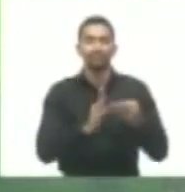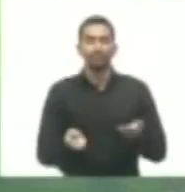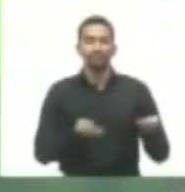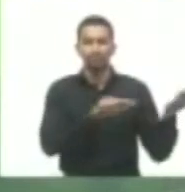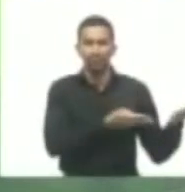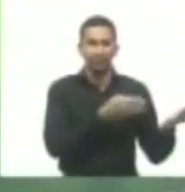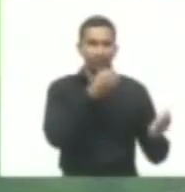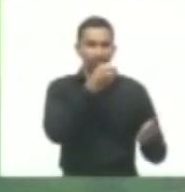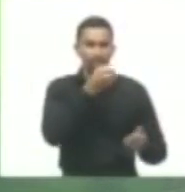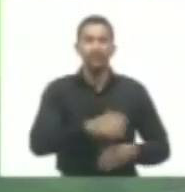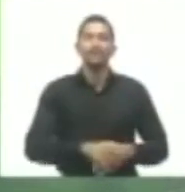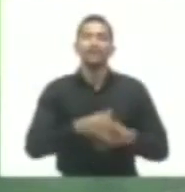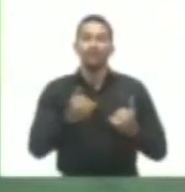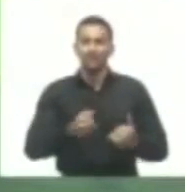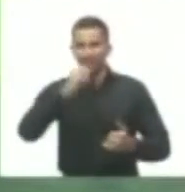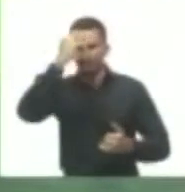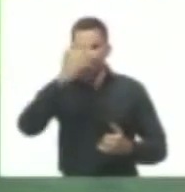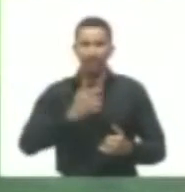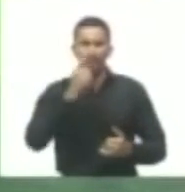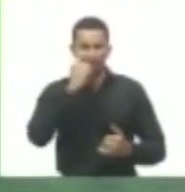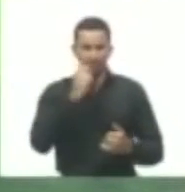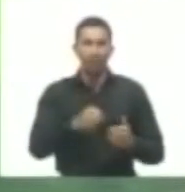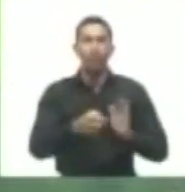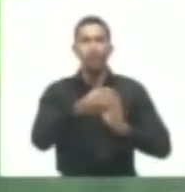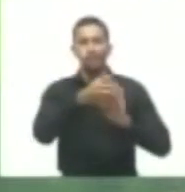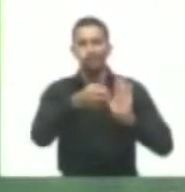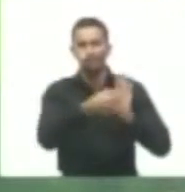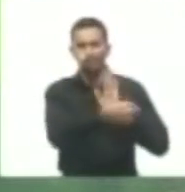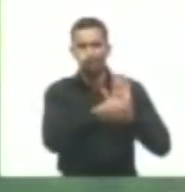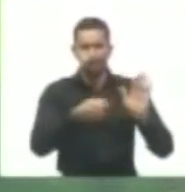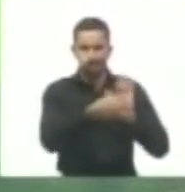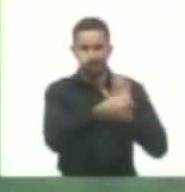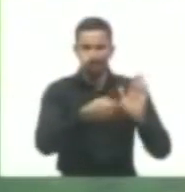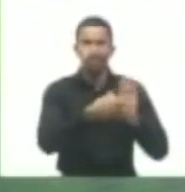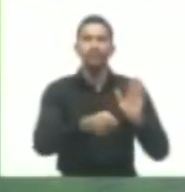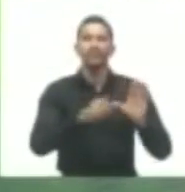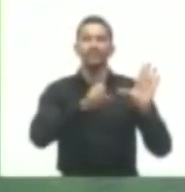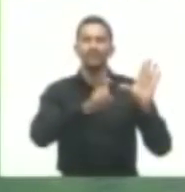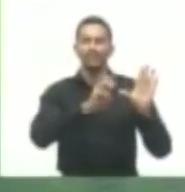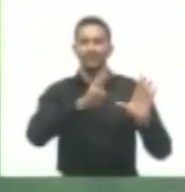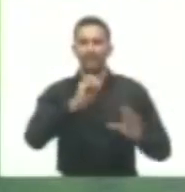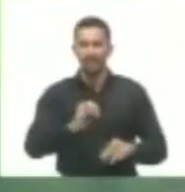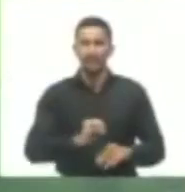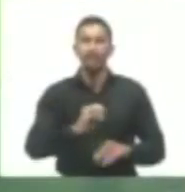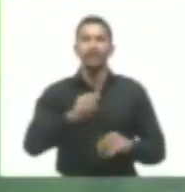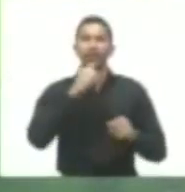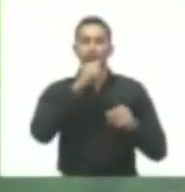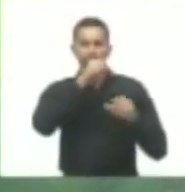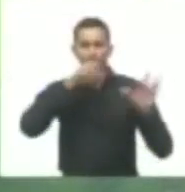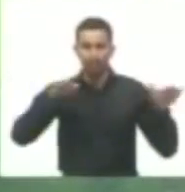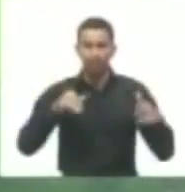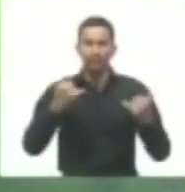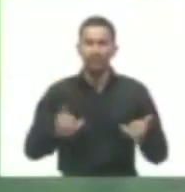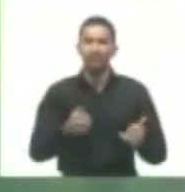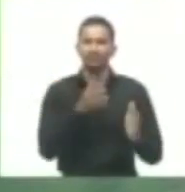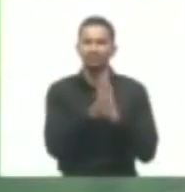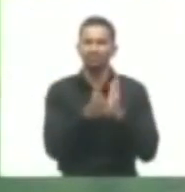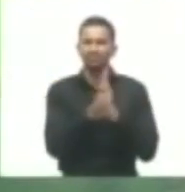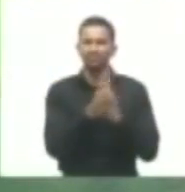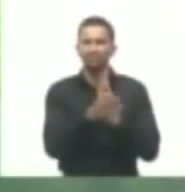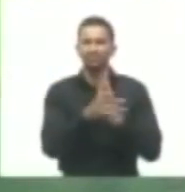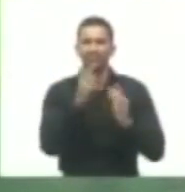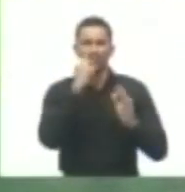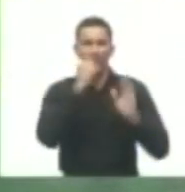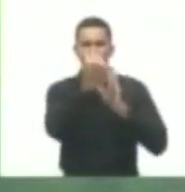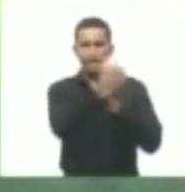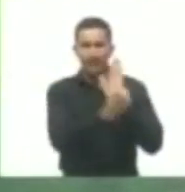www.lasnoticias.co. También nos pueden encontrar en Facebook como Las Noticias de Telecaribe 630. Y en Twitter como @lasnoticias630. Aquí están los titulares que en el día de hoy